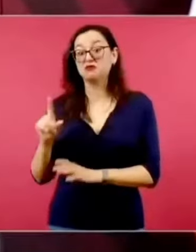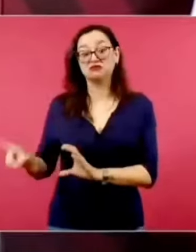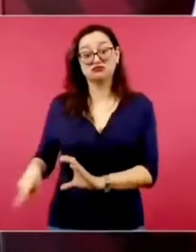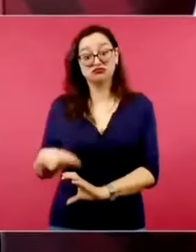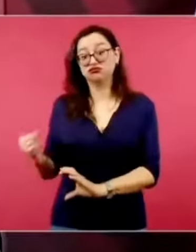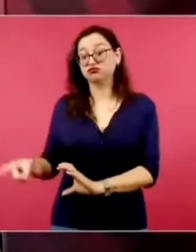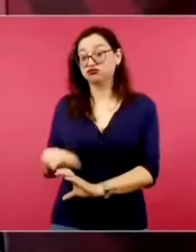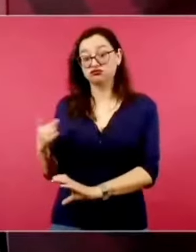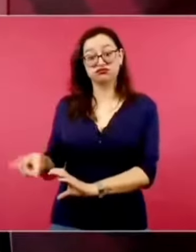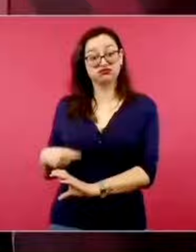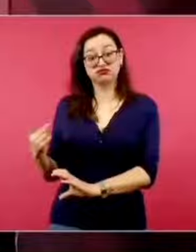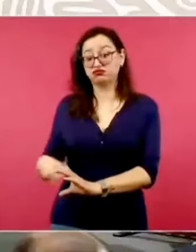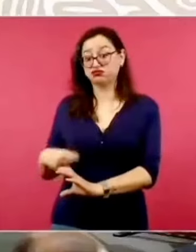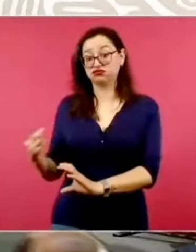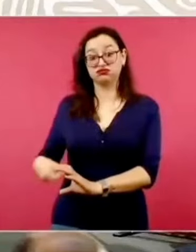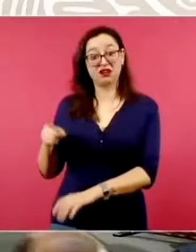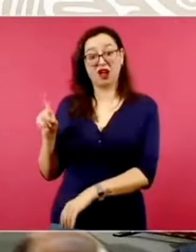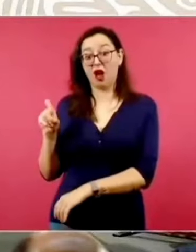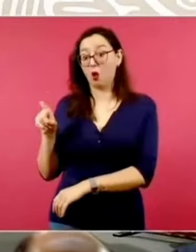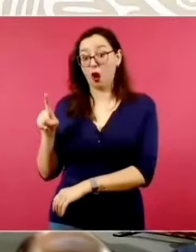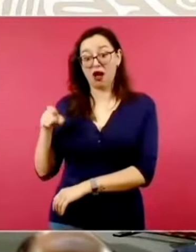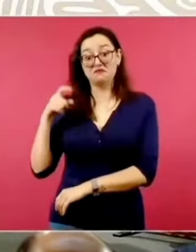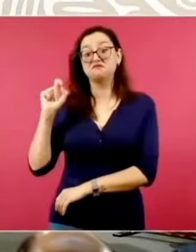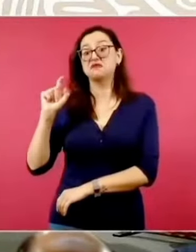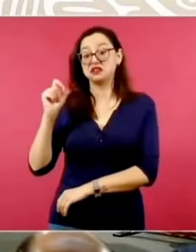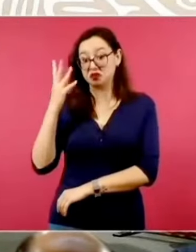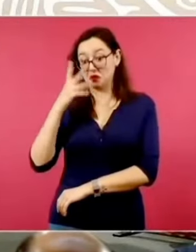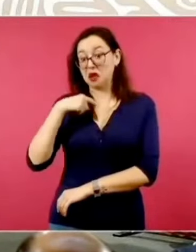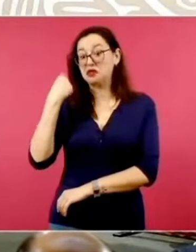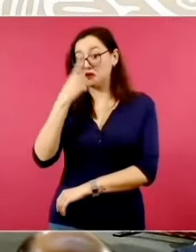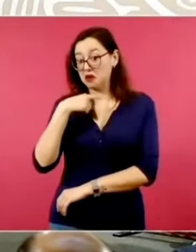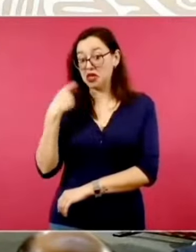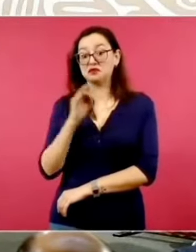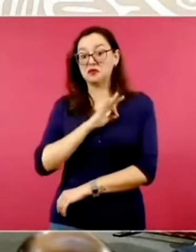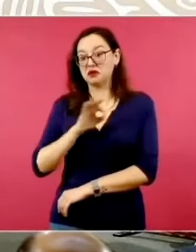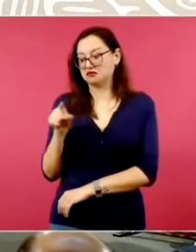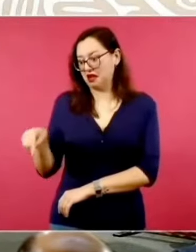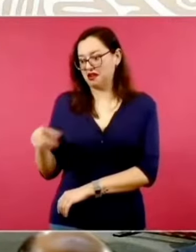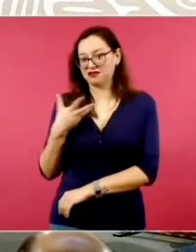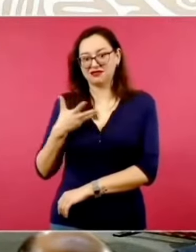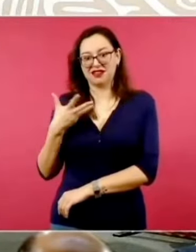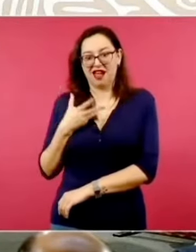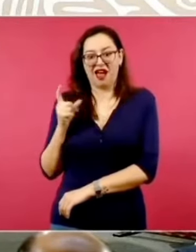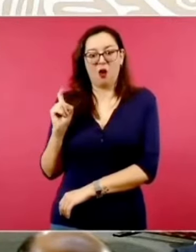y almacenando sí porque tienen el agua